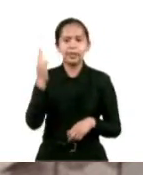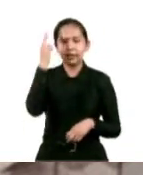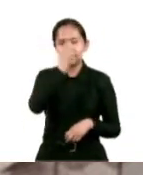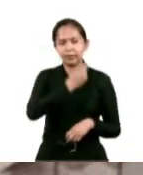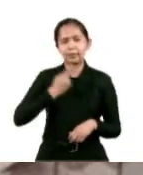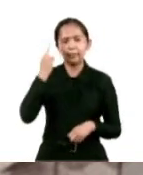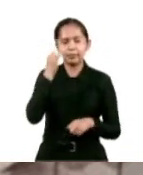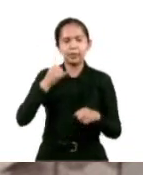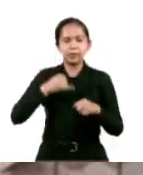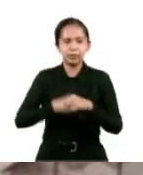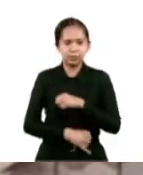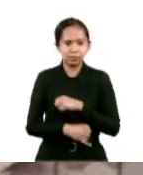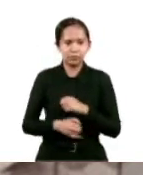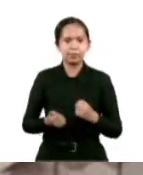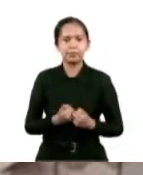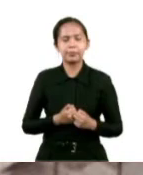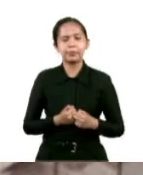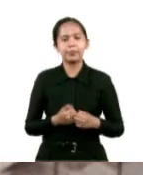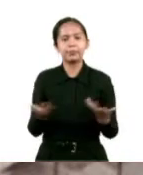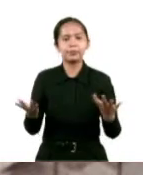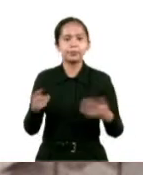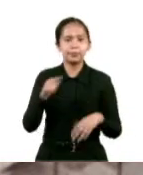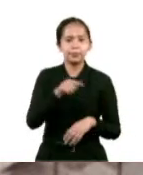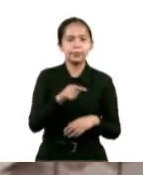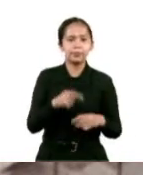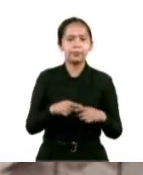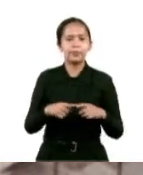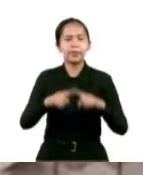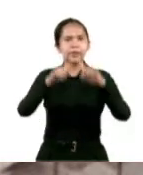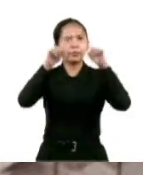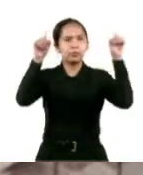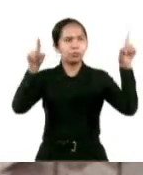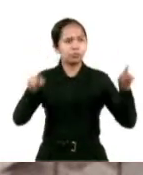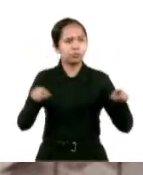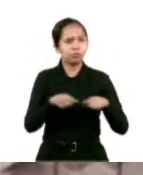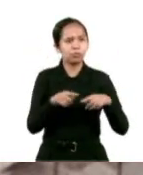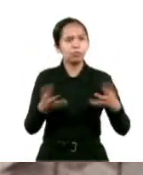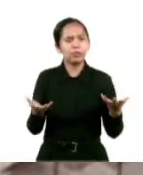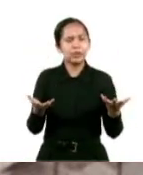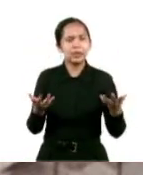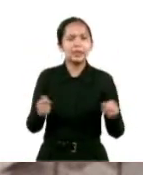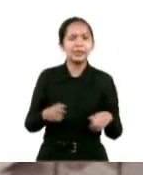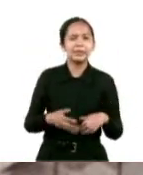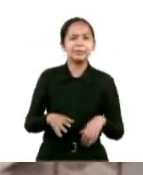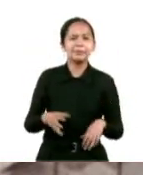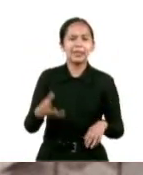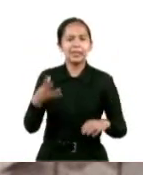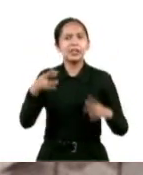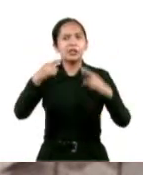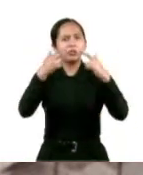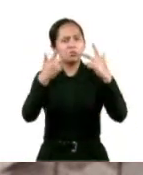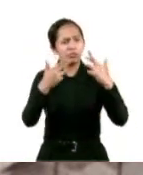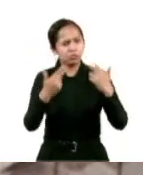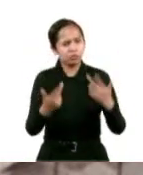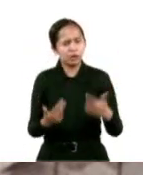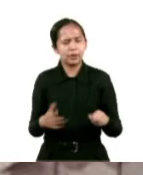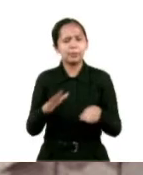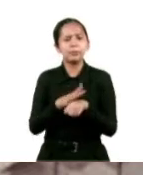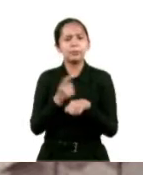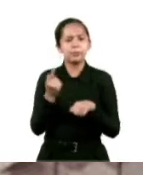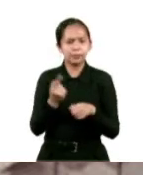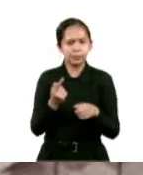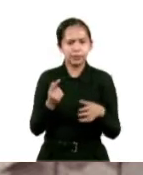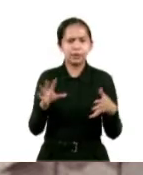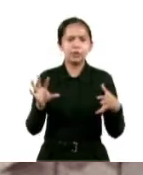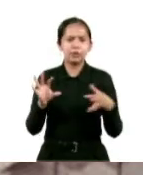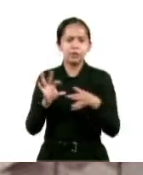longitudinal y deformaciones en el marco transversal del centro indican que las condiciones que llevaron al colapso están relacionadas